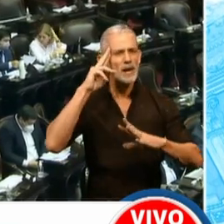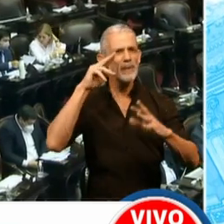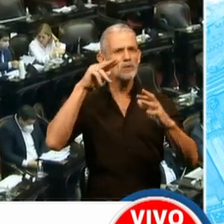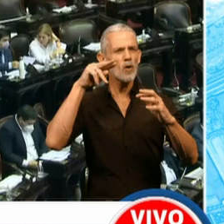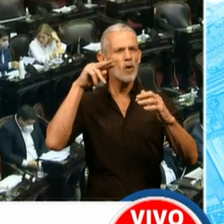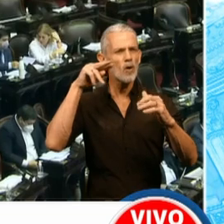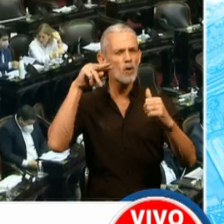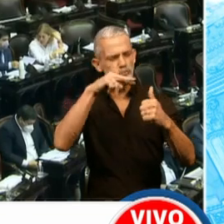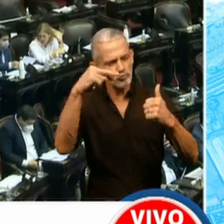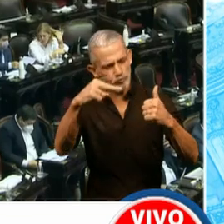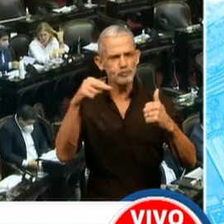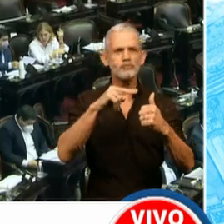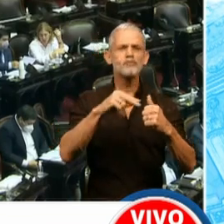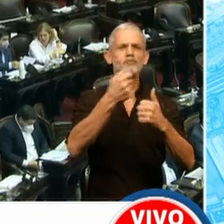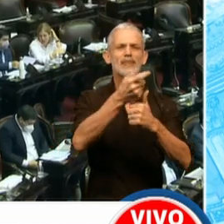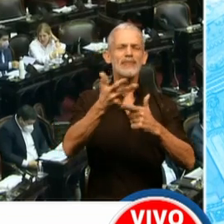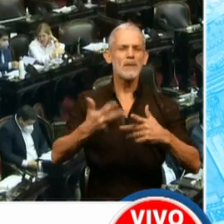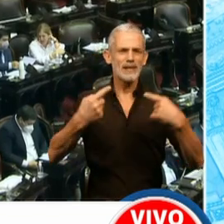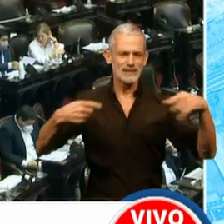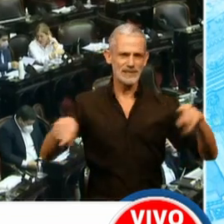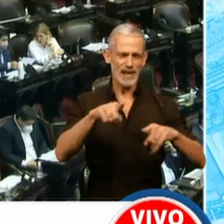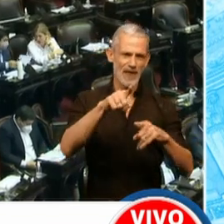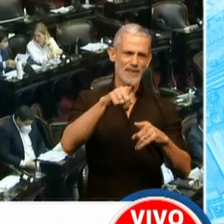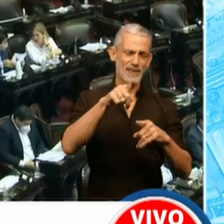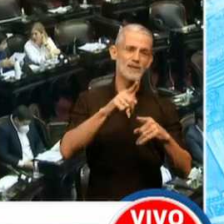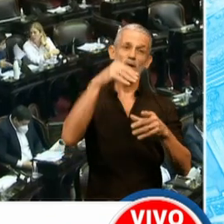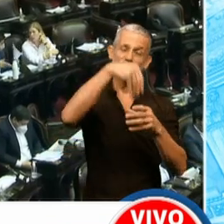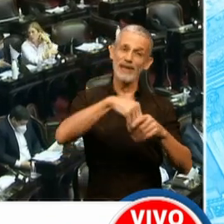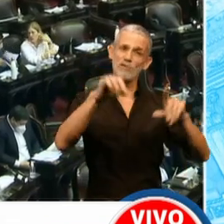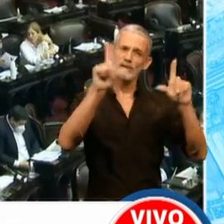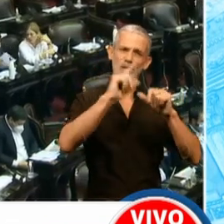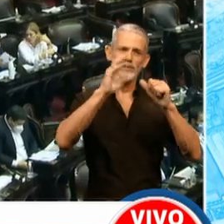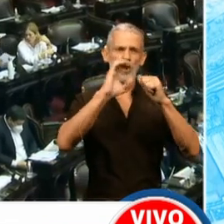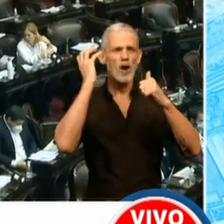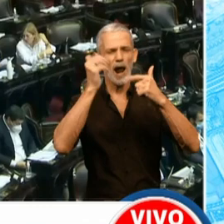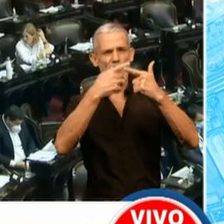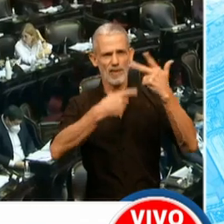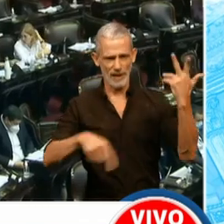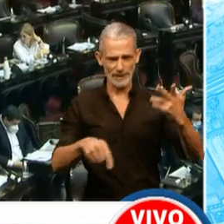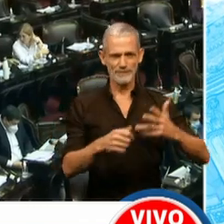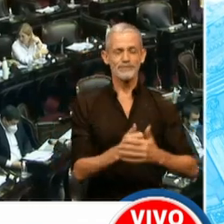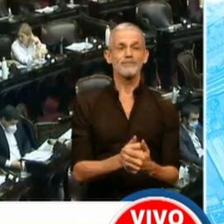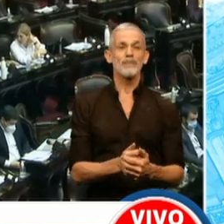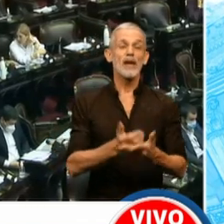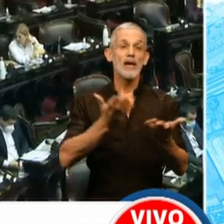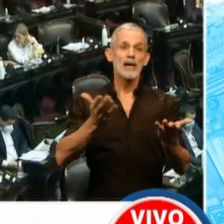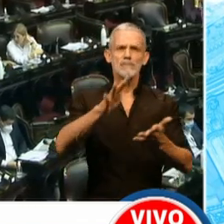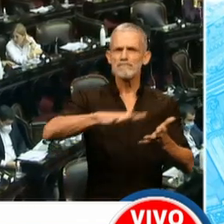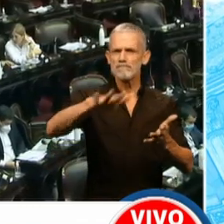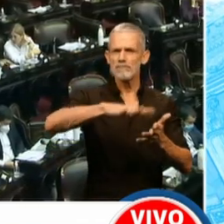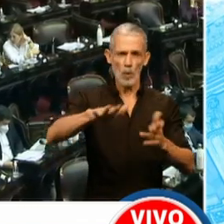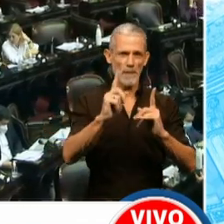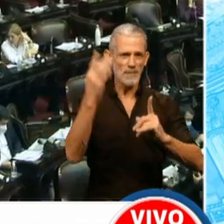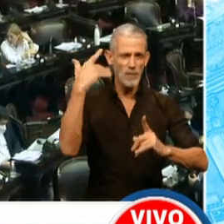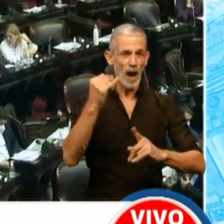diversidad sexual en un servicio de comunicación en un ámbito donde como también han